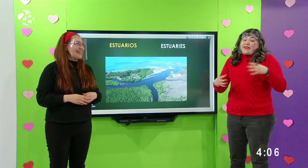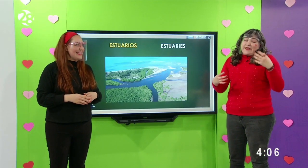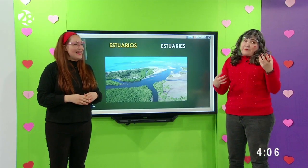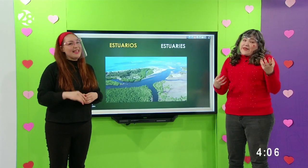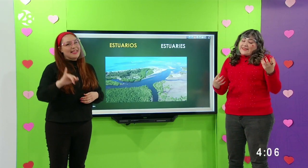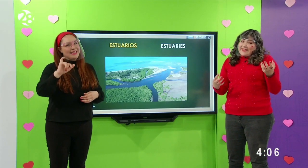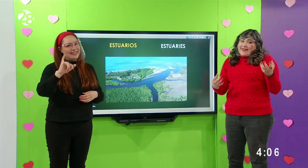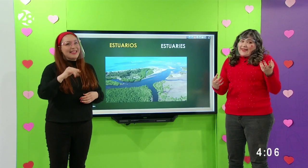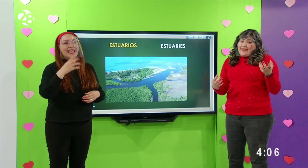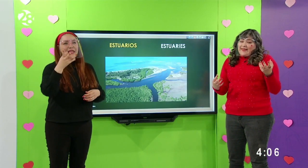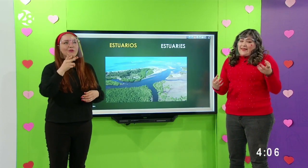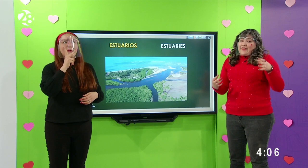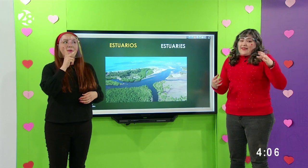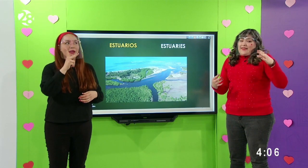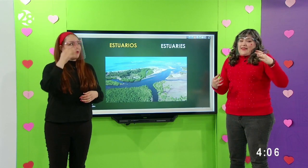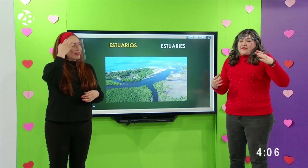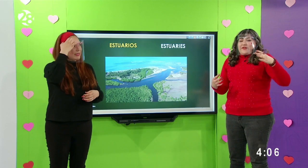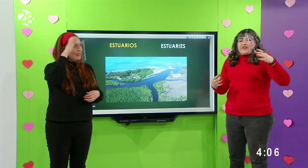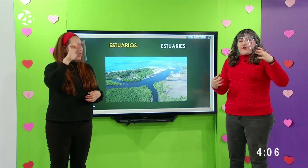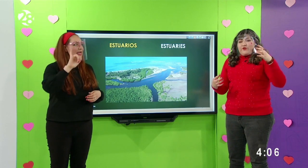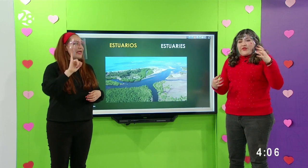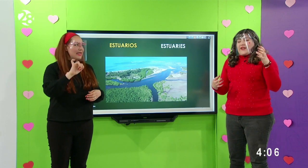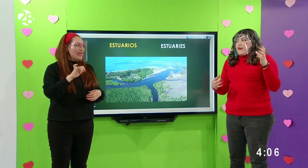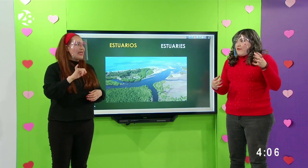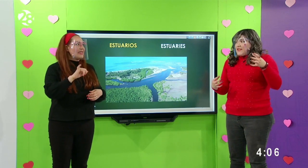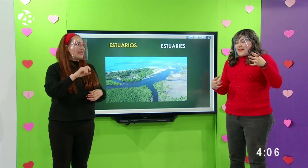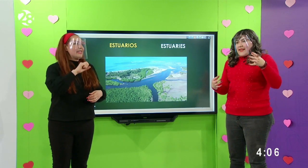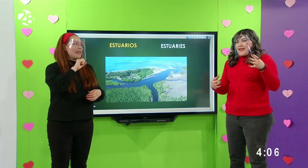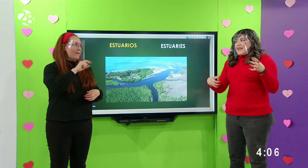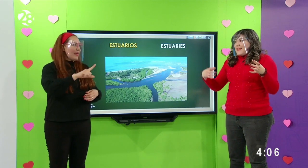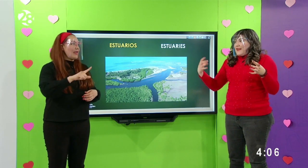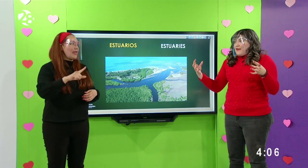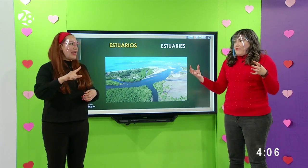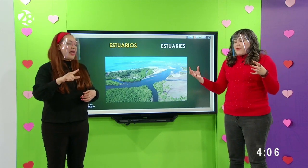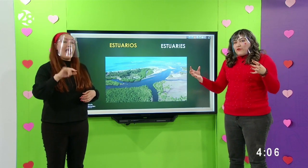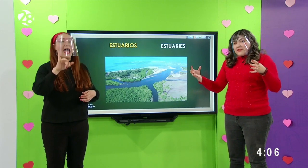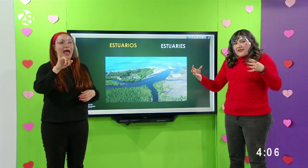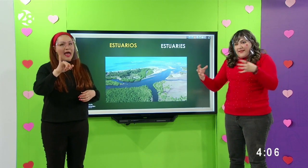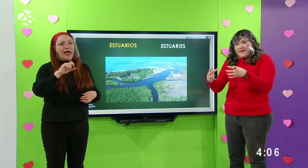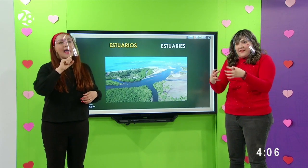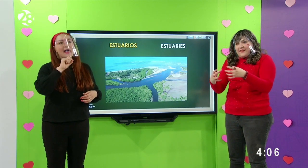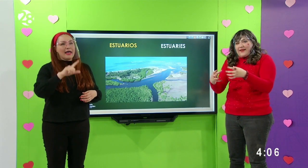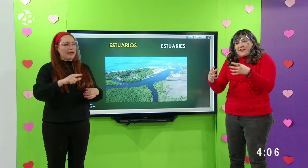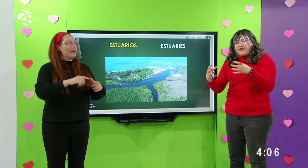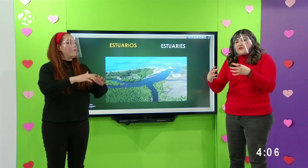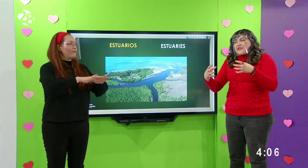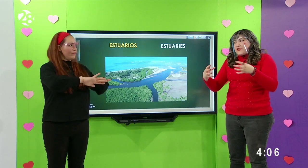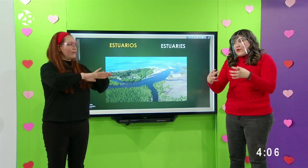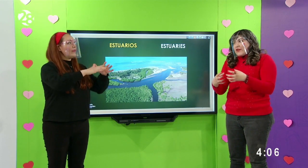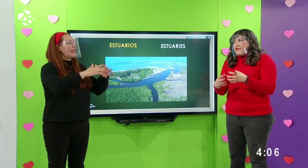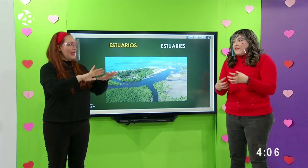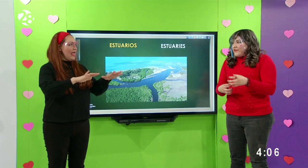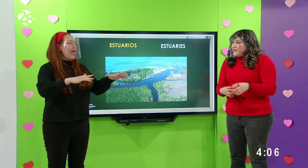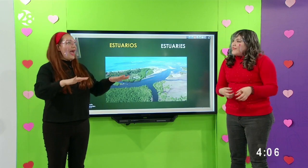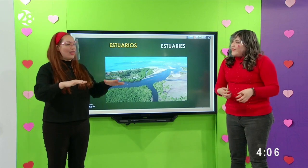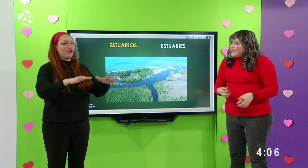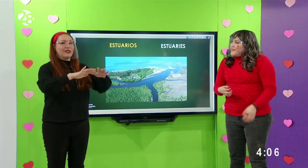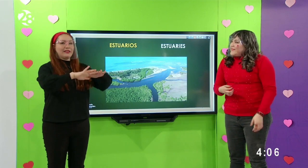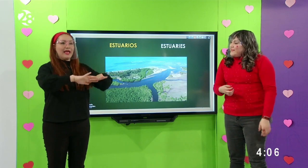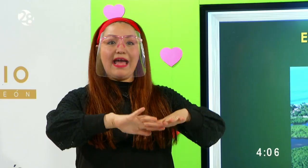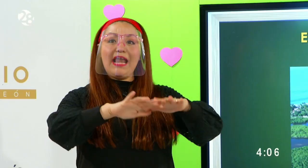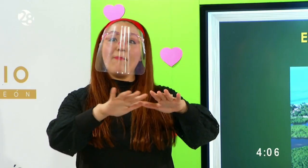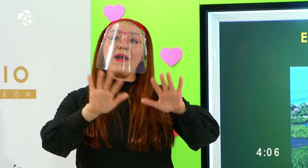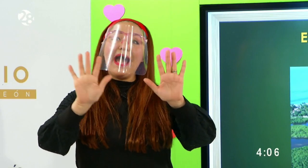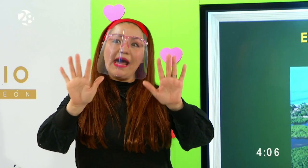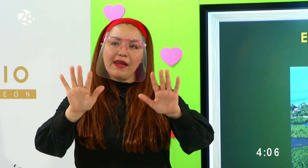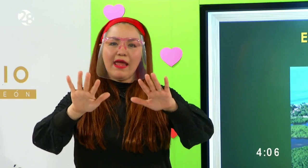Estuaries. Y investigué y es donde se junta el agua salada y el agua dulce. Eso es un estuario. ¿A dónde